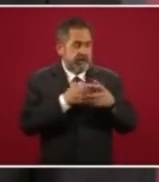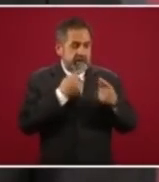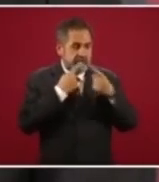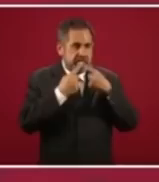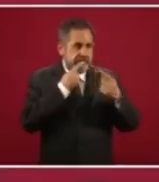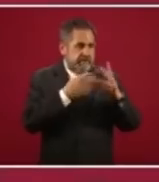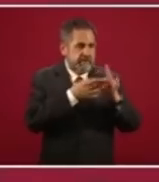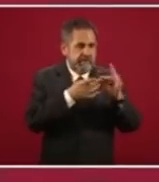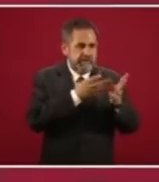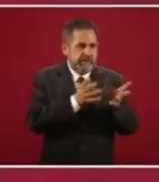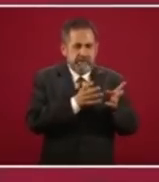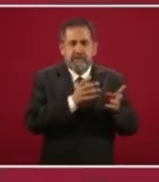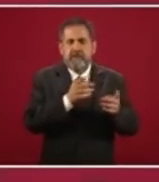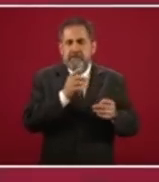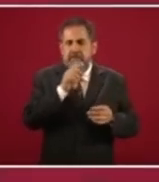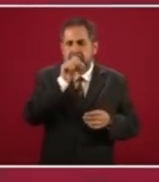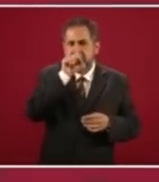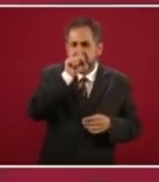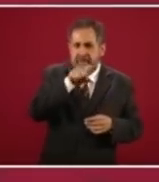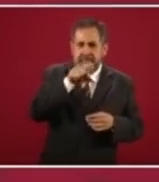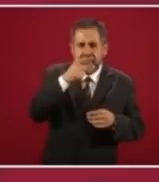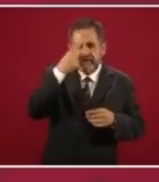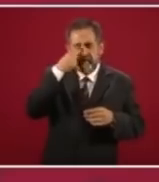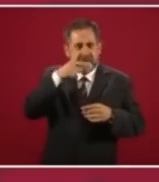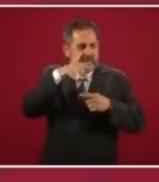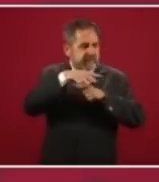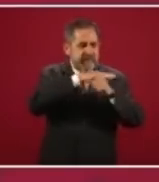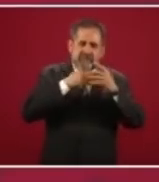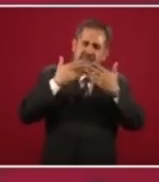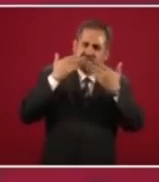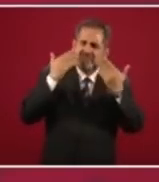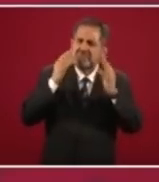se llevó a cabo en un ambiente de